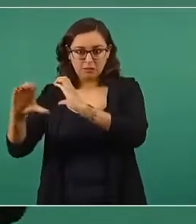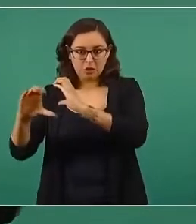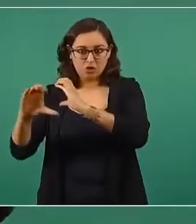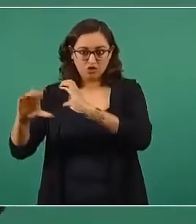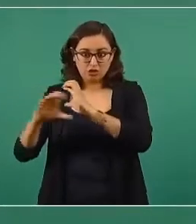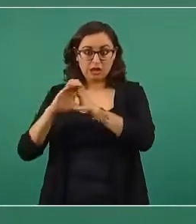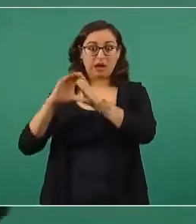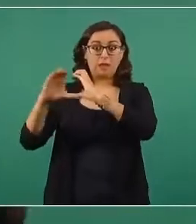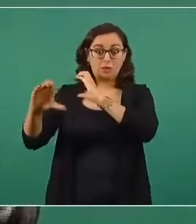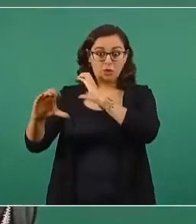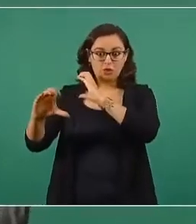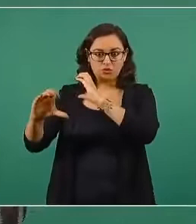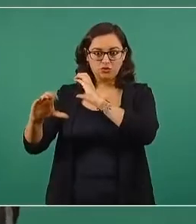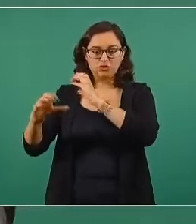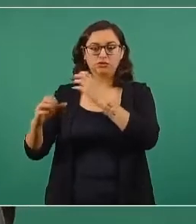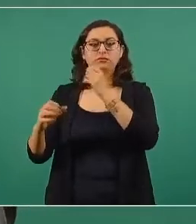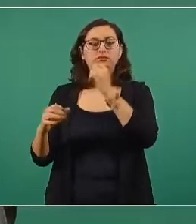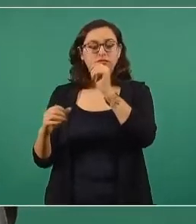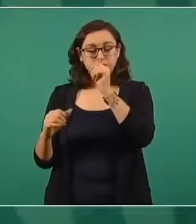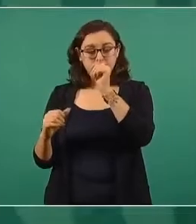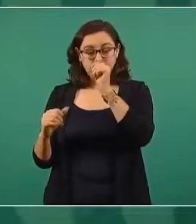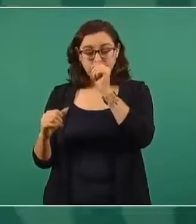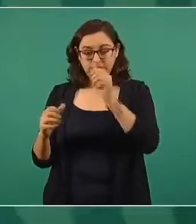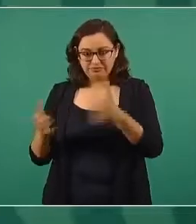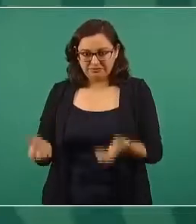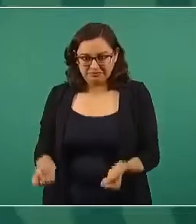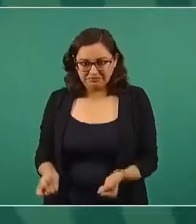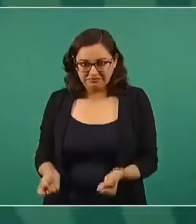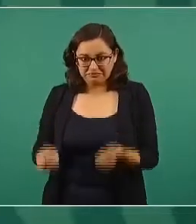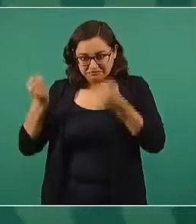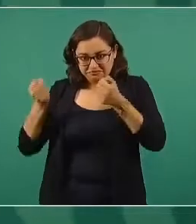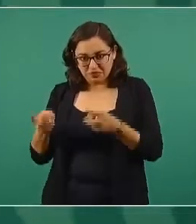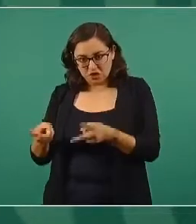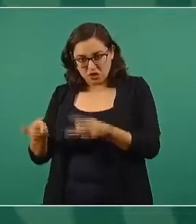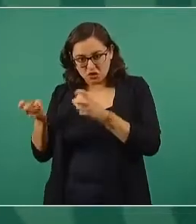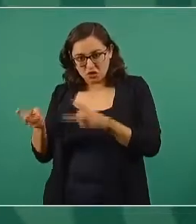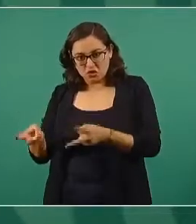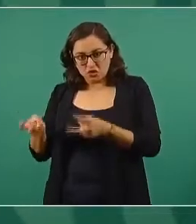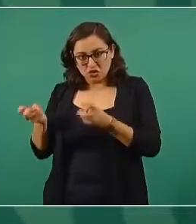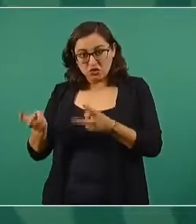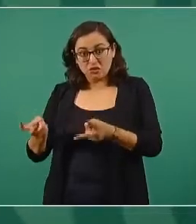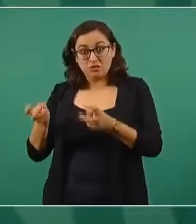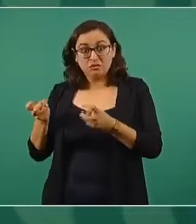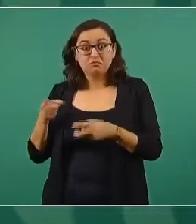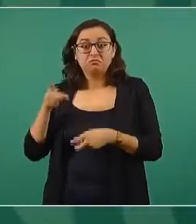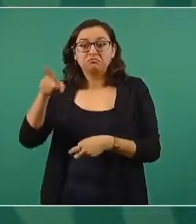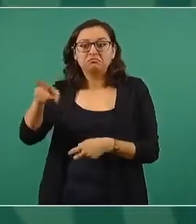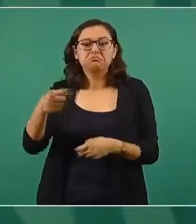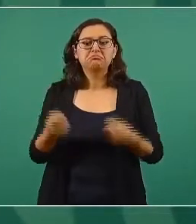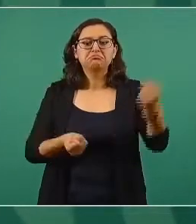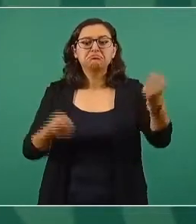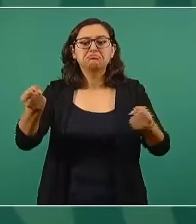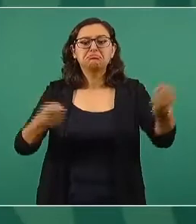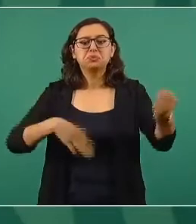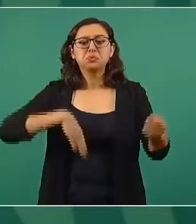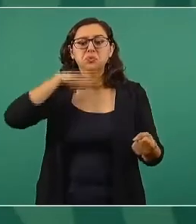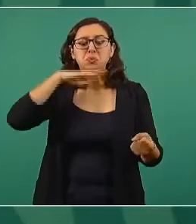abren la puerta para sacar cosas, arranca el camión,